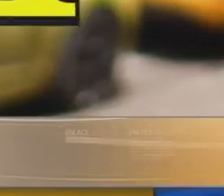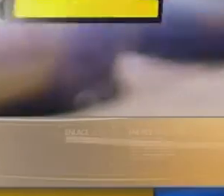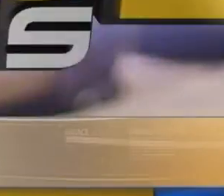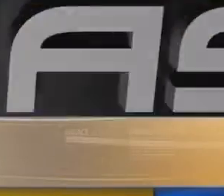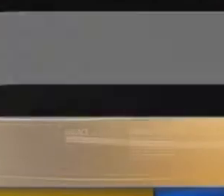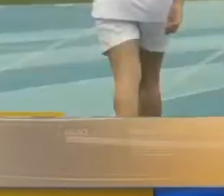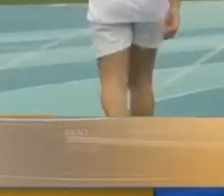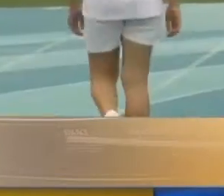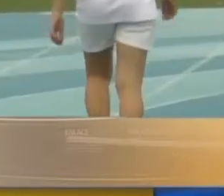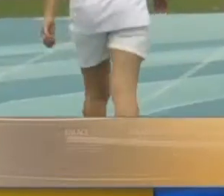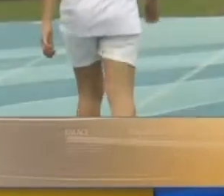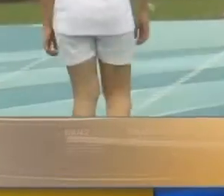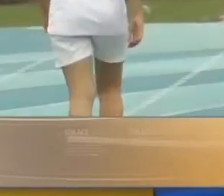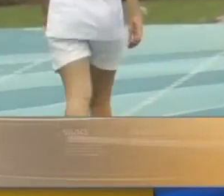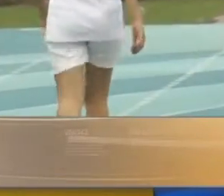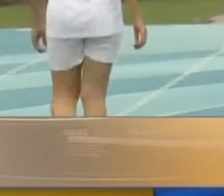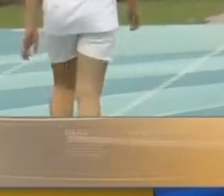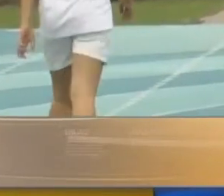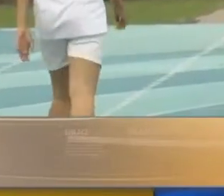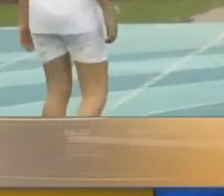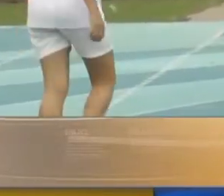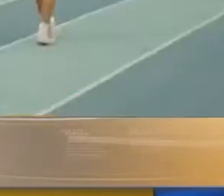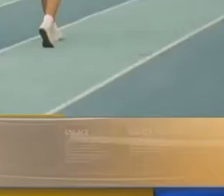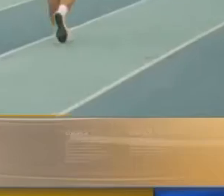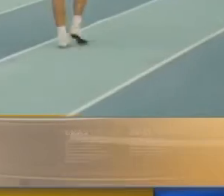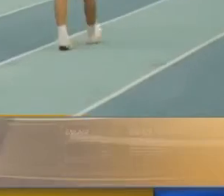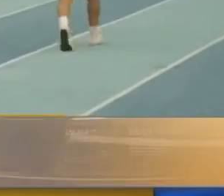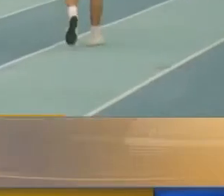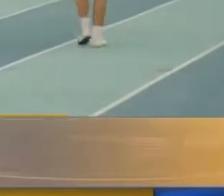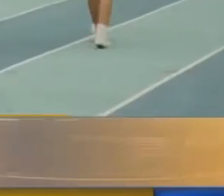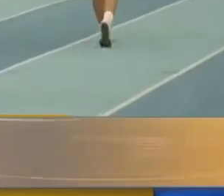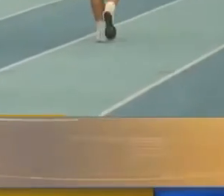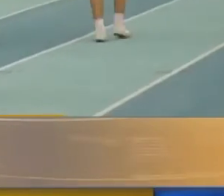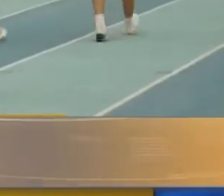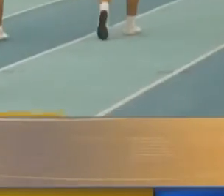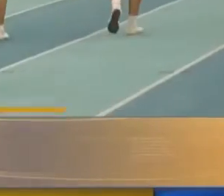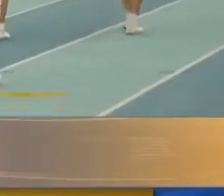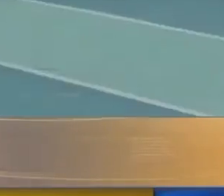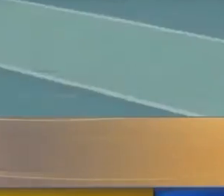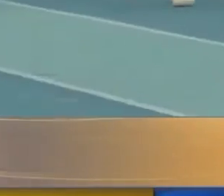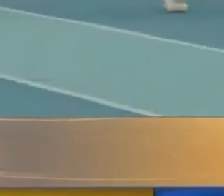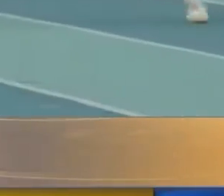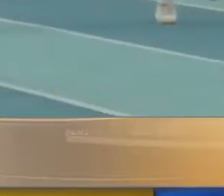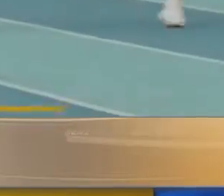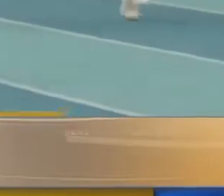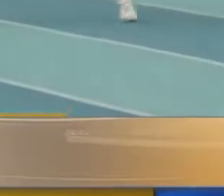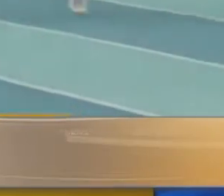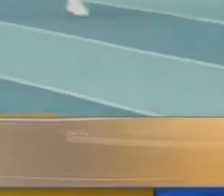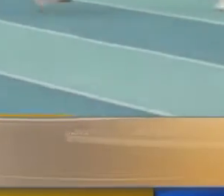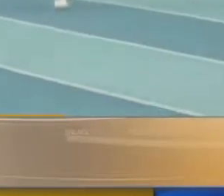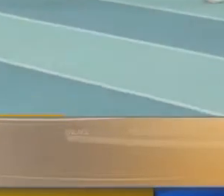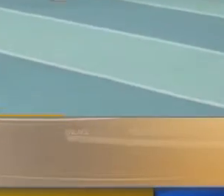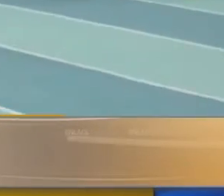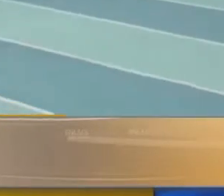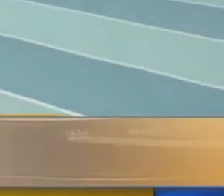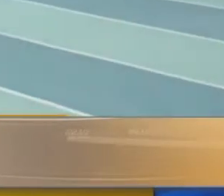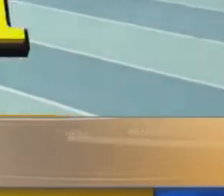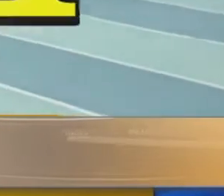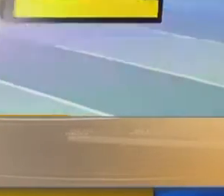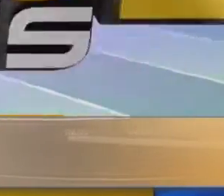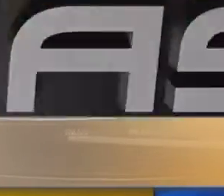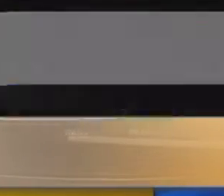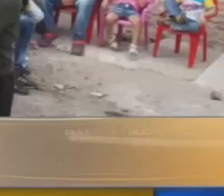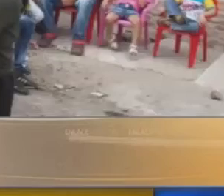los asaltantes. En los deportes, Ciudadela Educativa es una de las instituciones más opcionadas para lograr medallería en los Juegos Intercolegiados